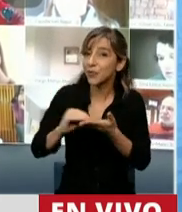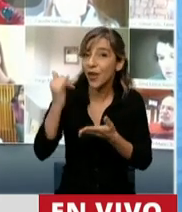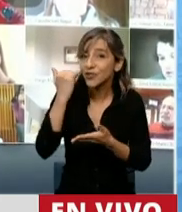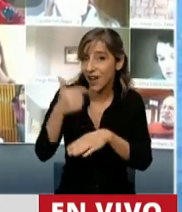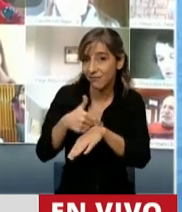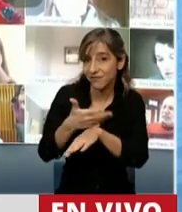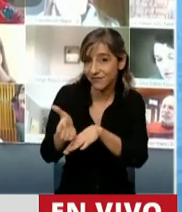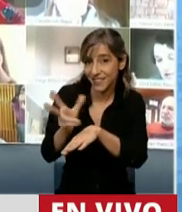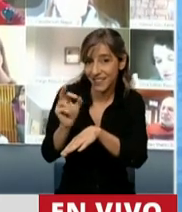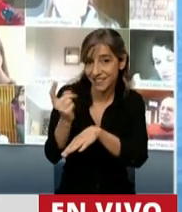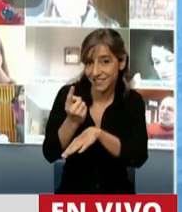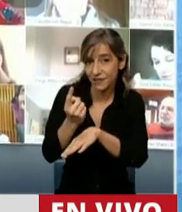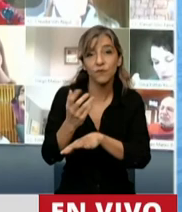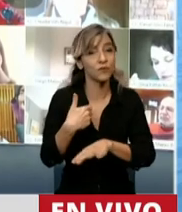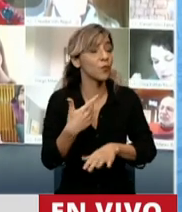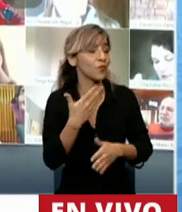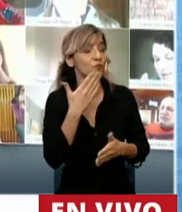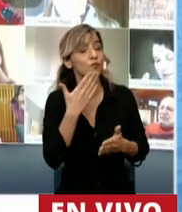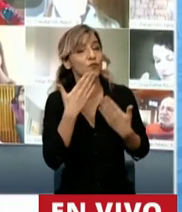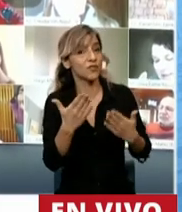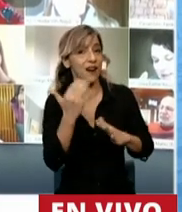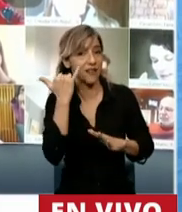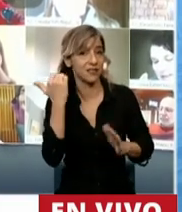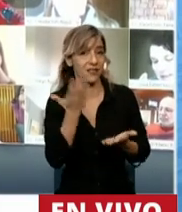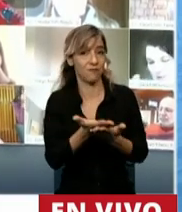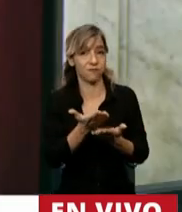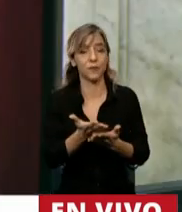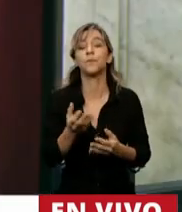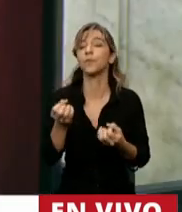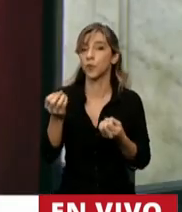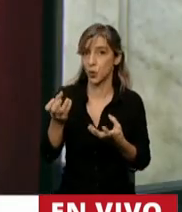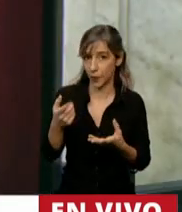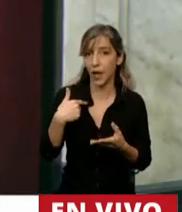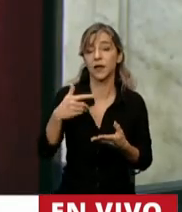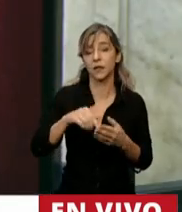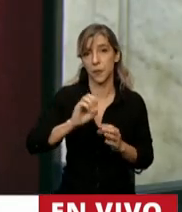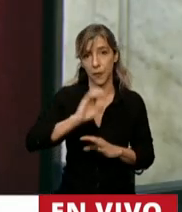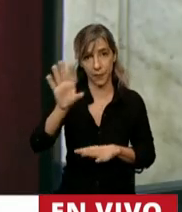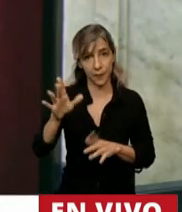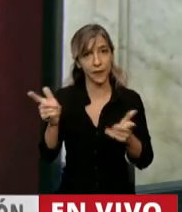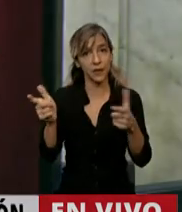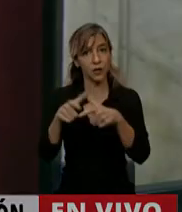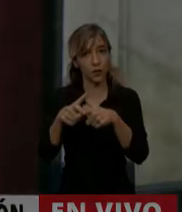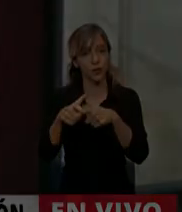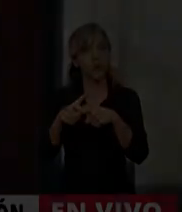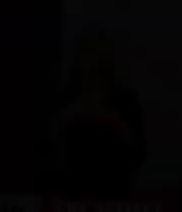señor presidente, ya está planteado. De nada, se va a girar su peccata minuta a la Comisión de Asuntos Constitucionales.